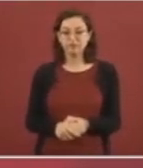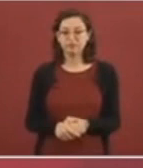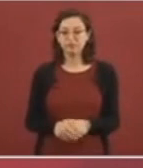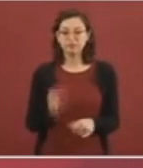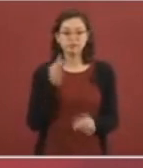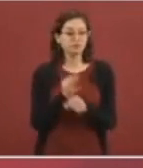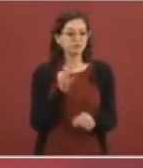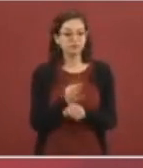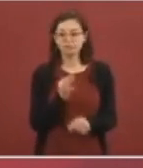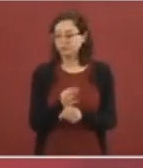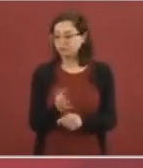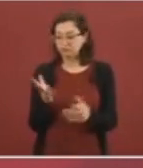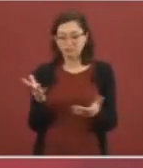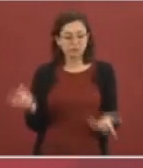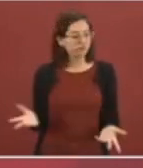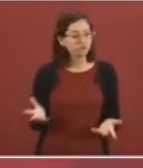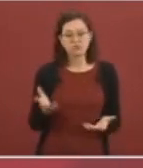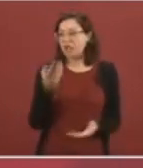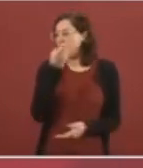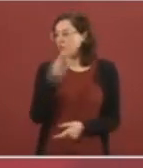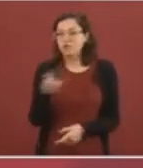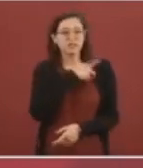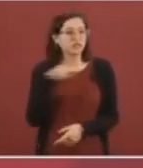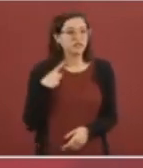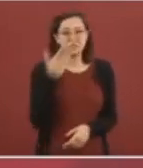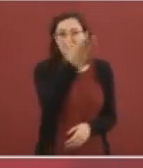tiene que haber deuda, es irremediable.